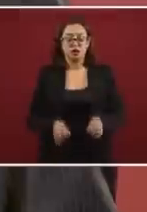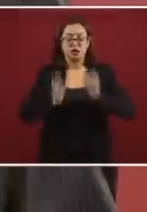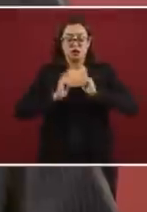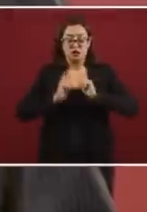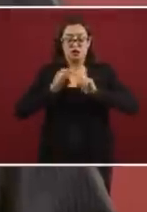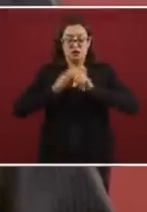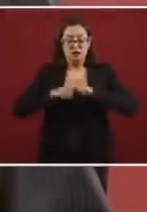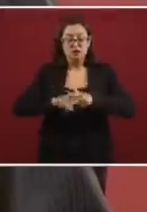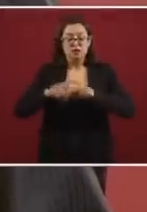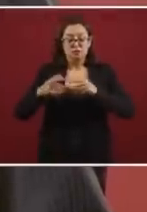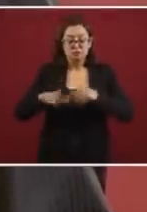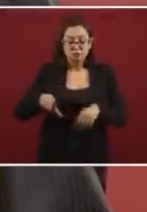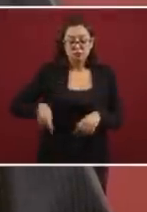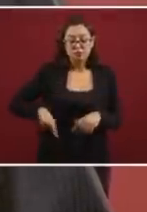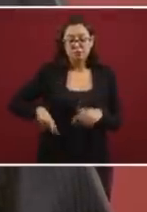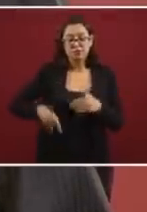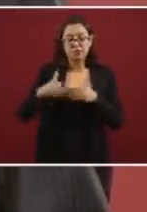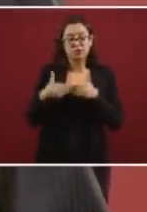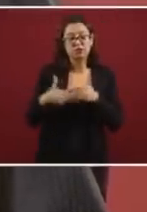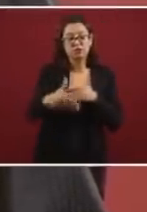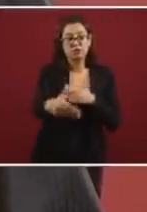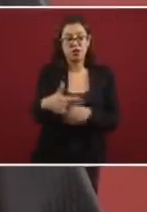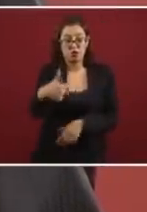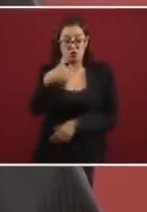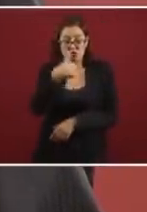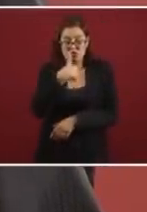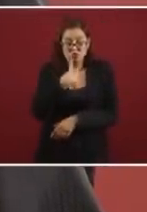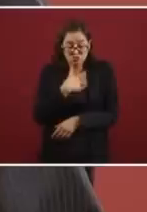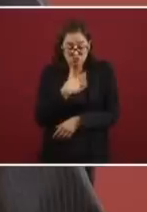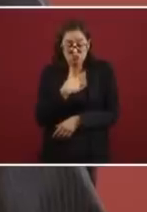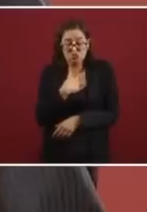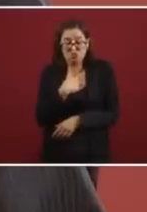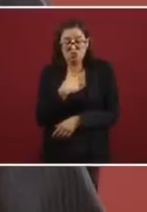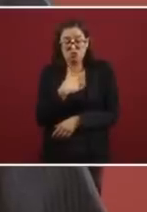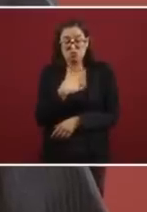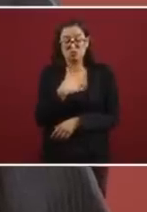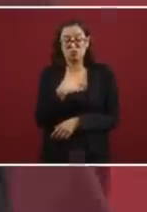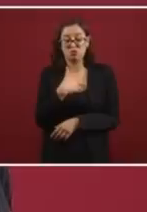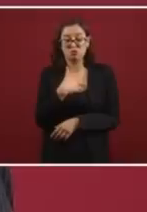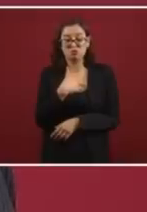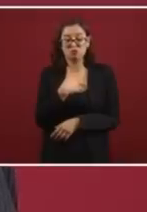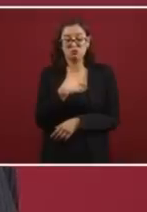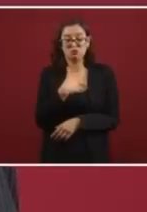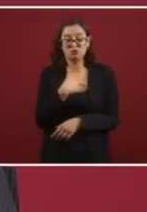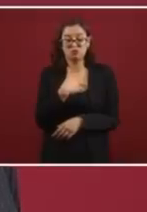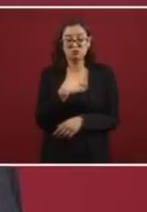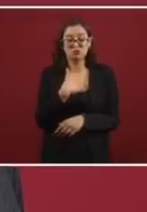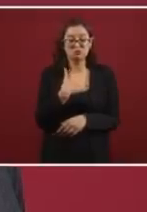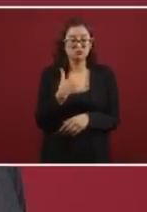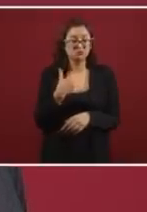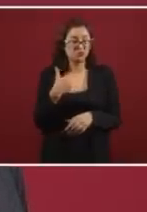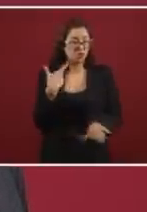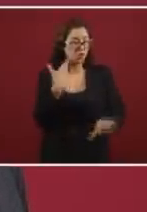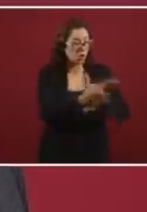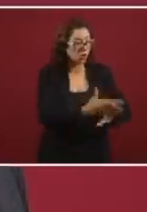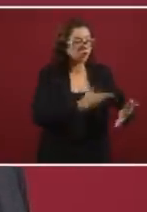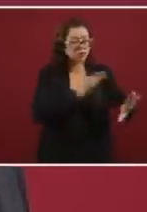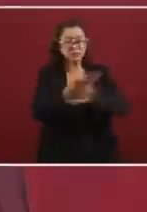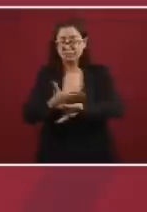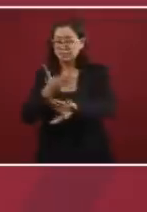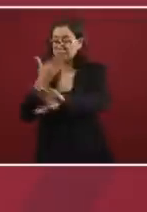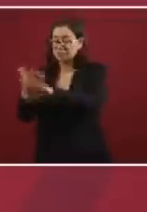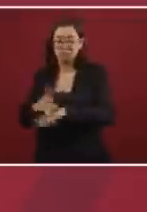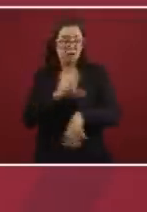que no íbamos a iniciar pues una persecución en contra